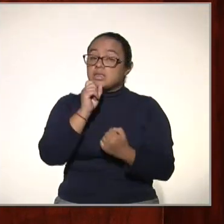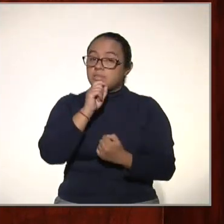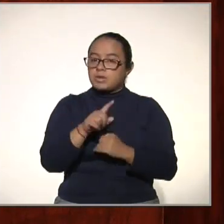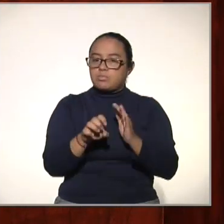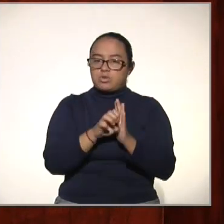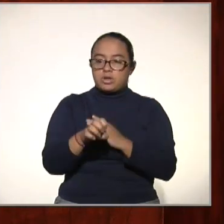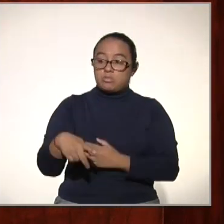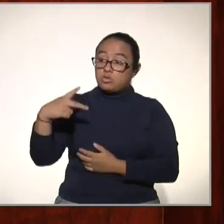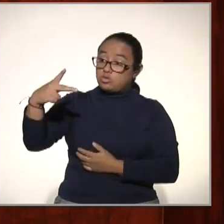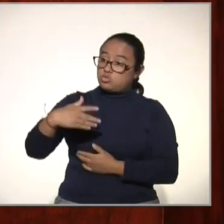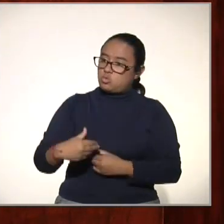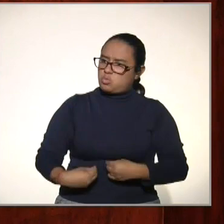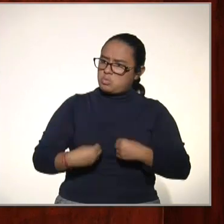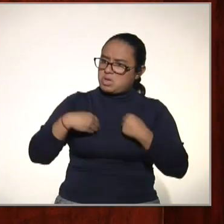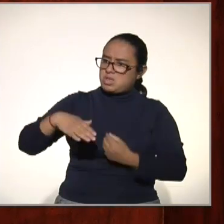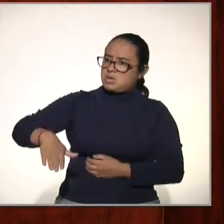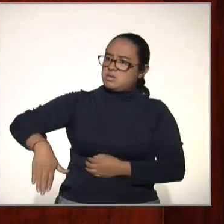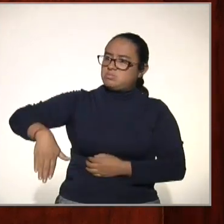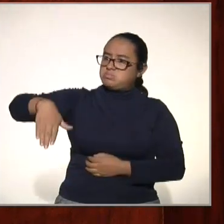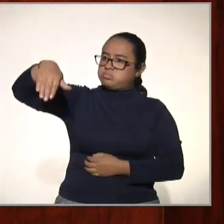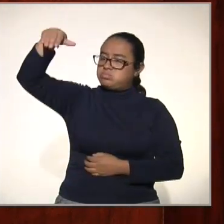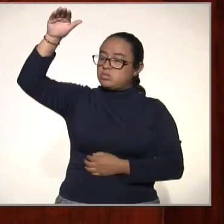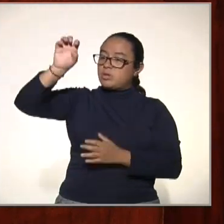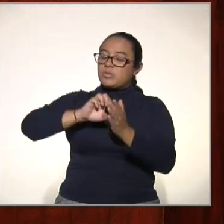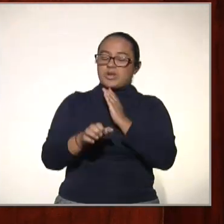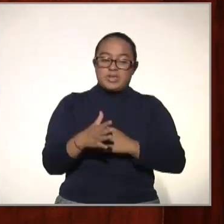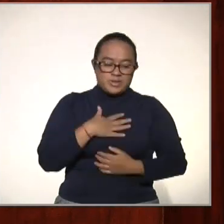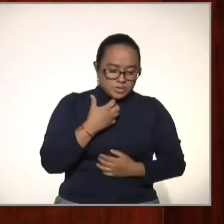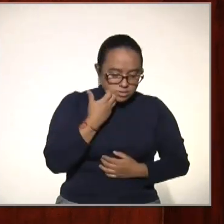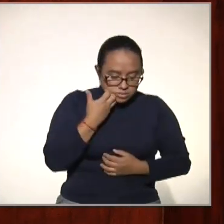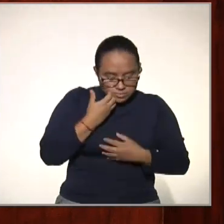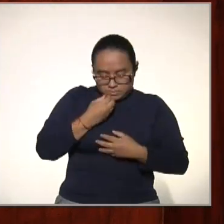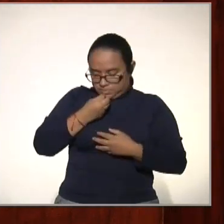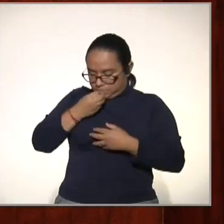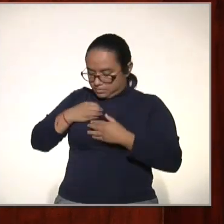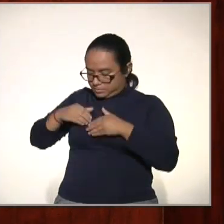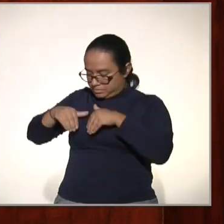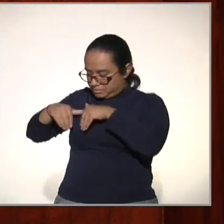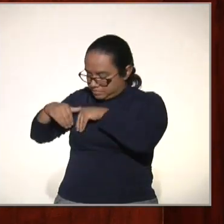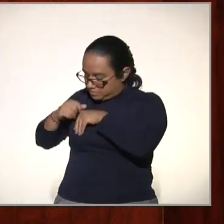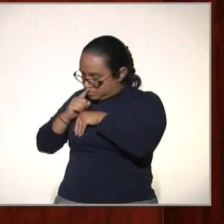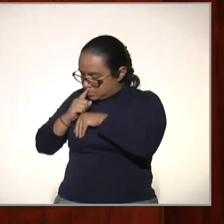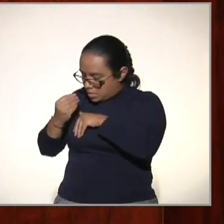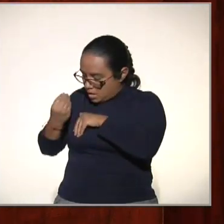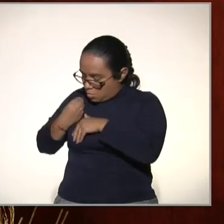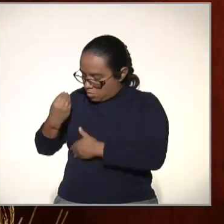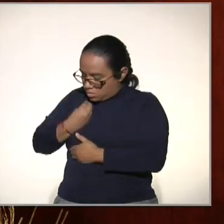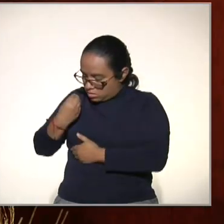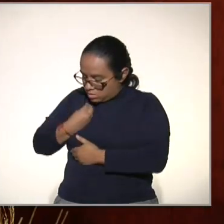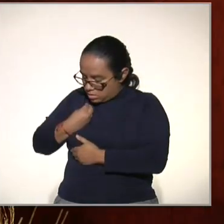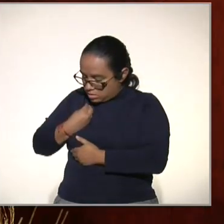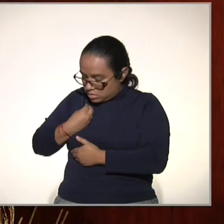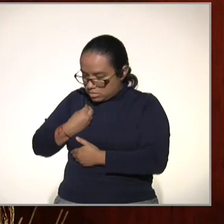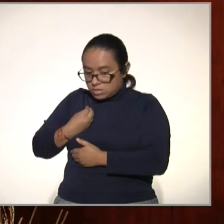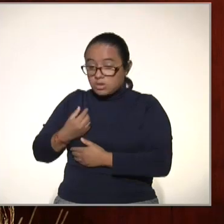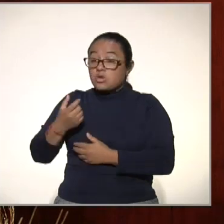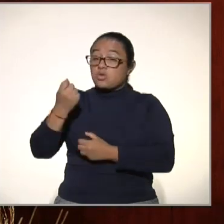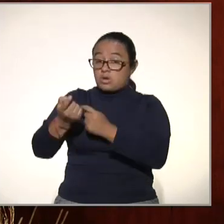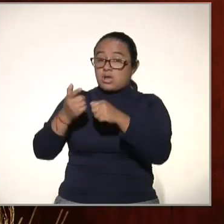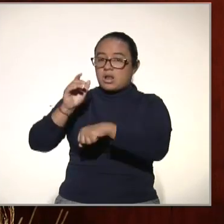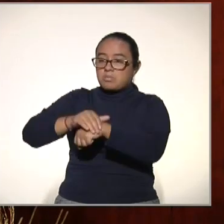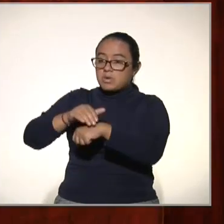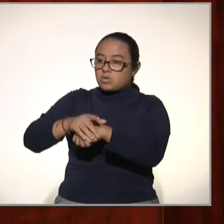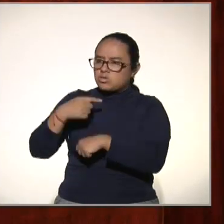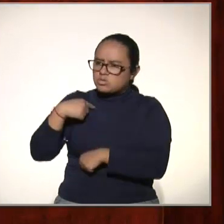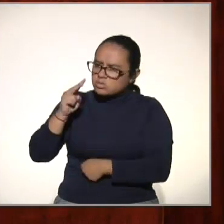durante toda su vida vivieron por fuera de sus deseos. Porque hay veces que sí se lo han cuestionado y conozco amigues que no se lo